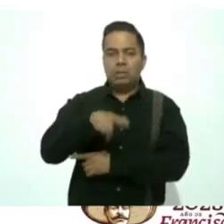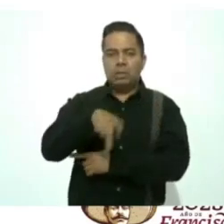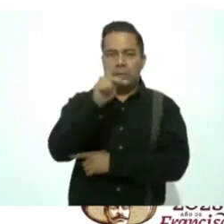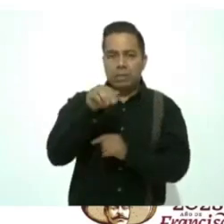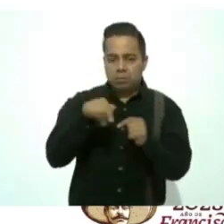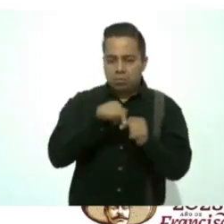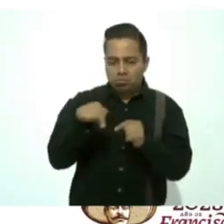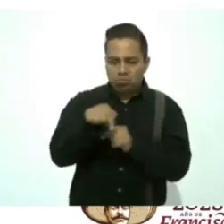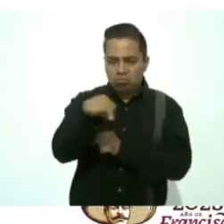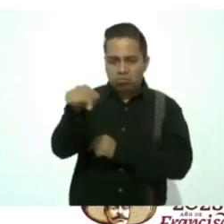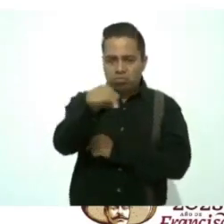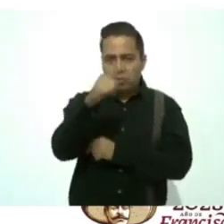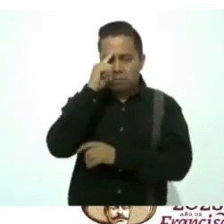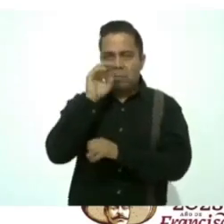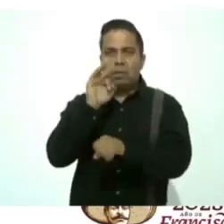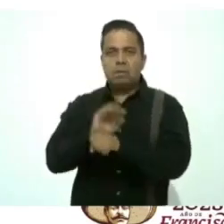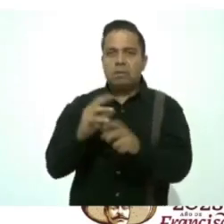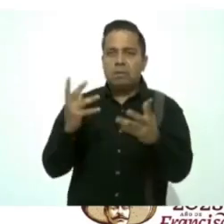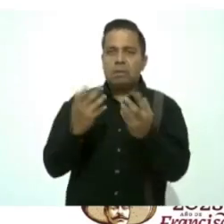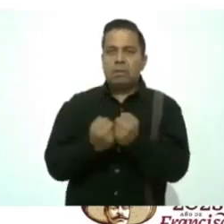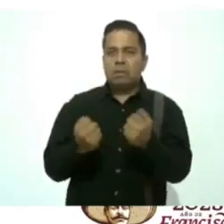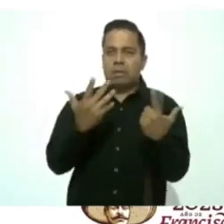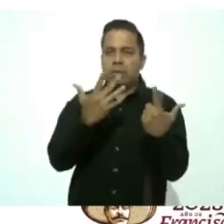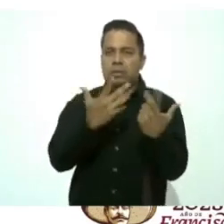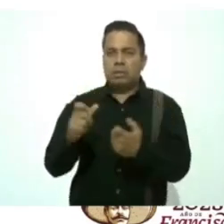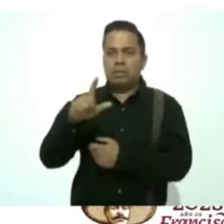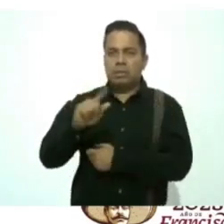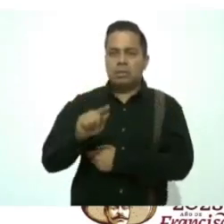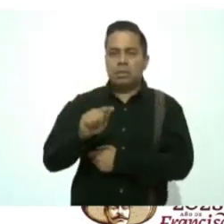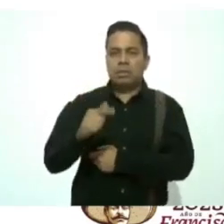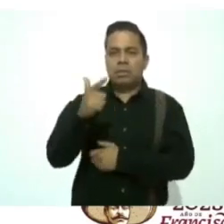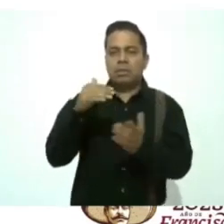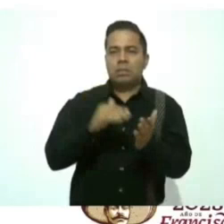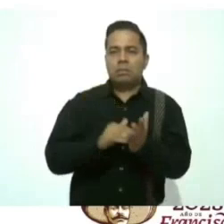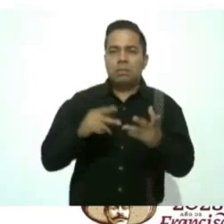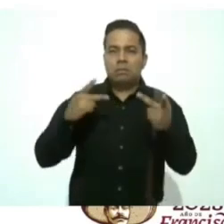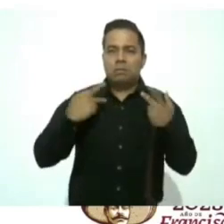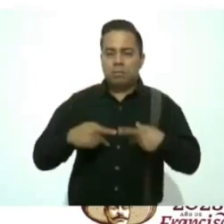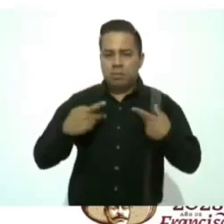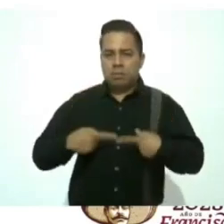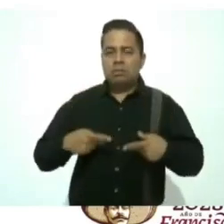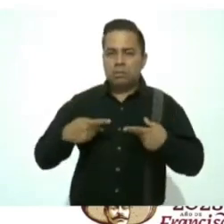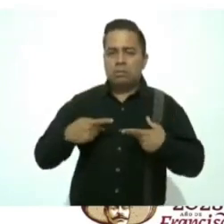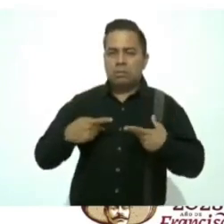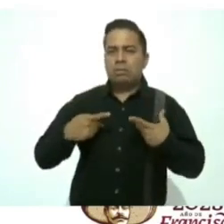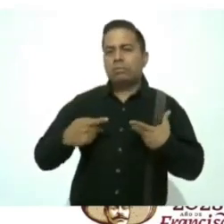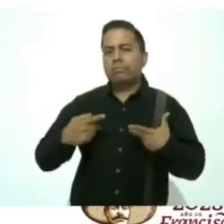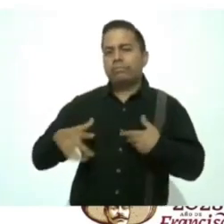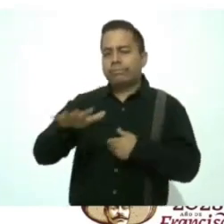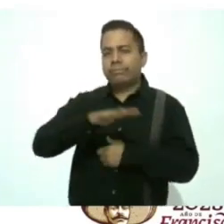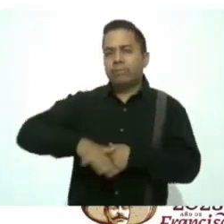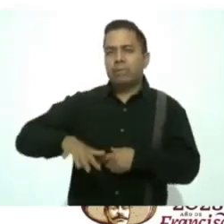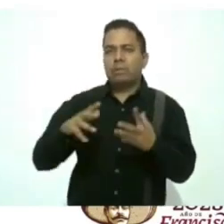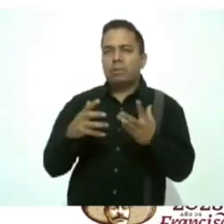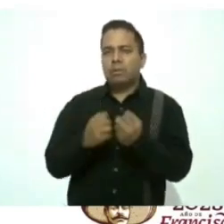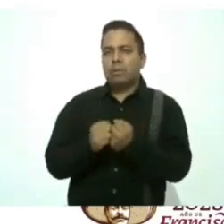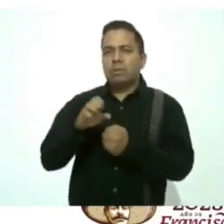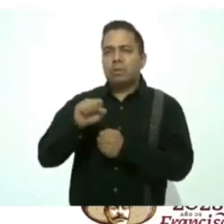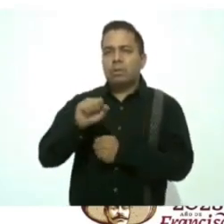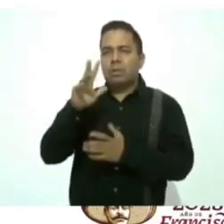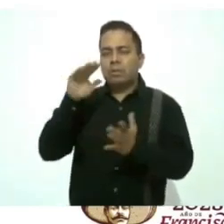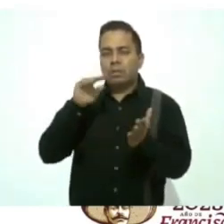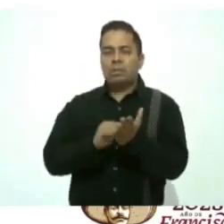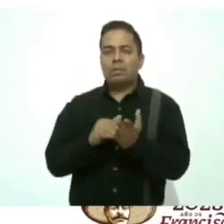kilómetros, beneficiando a 777 mil habitantes, creando 65 mil empleos directos